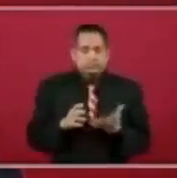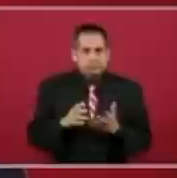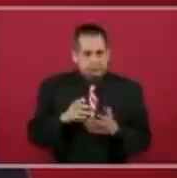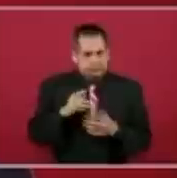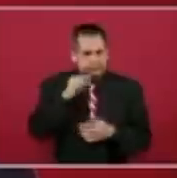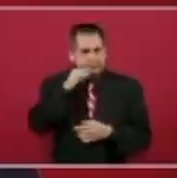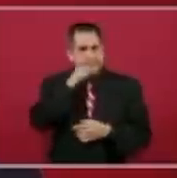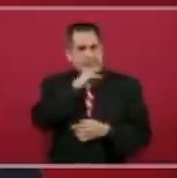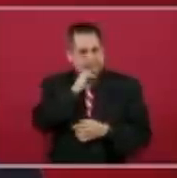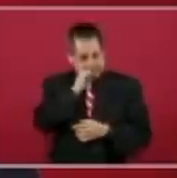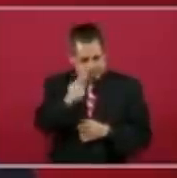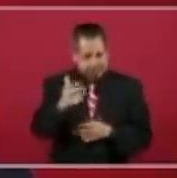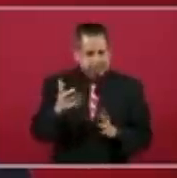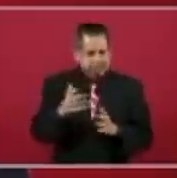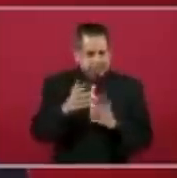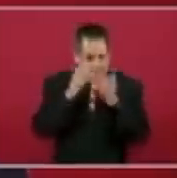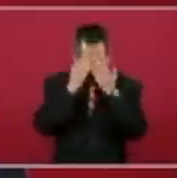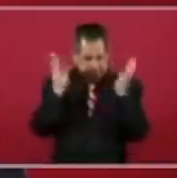máscaras.